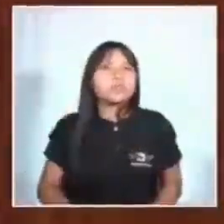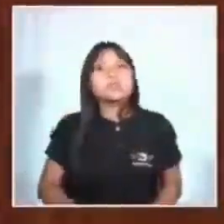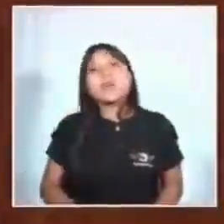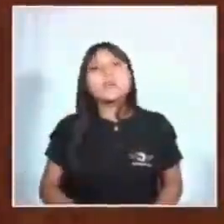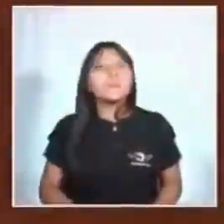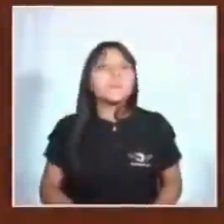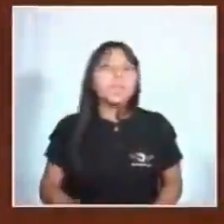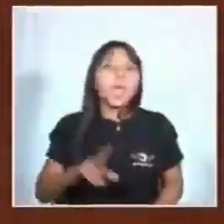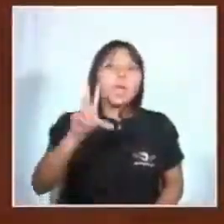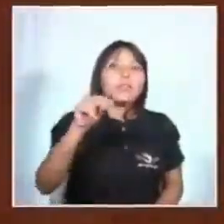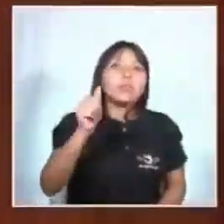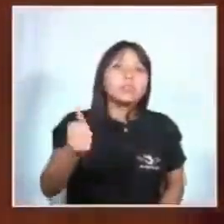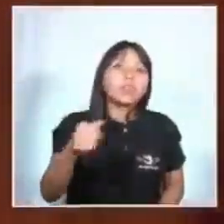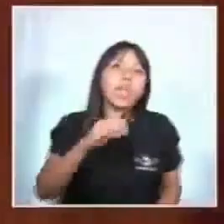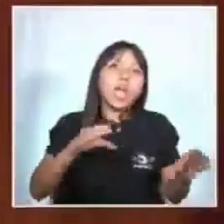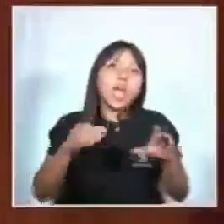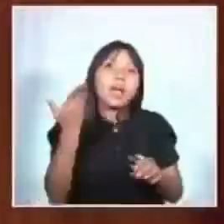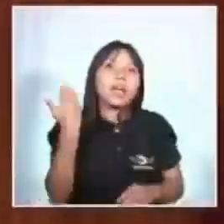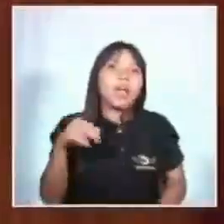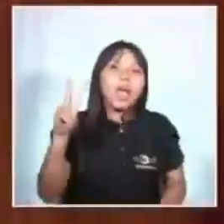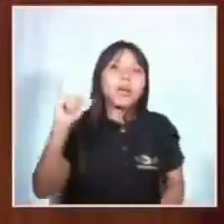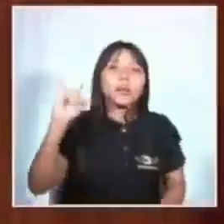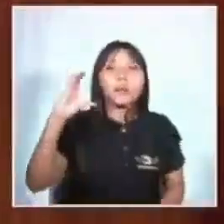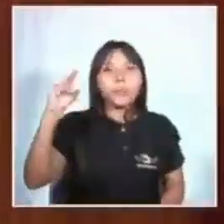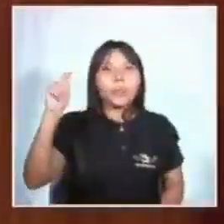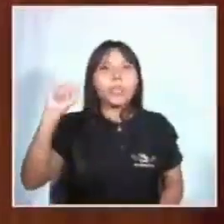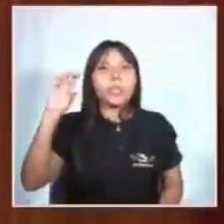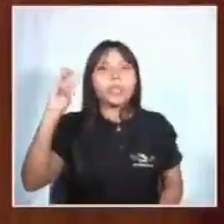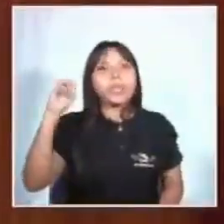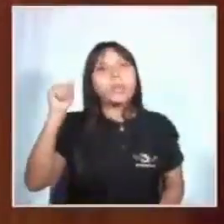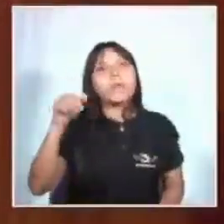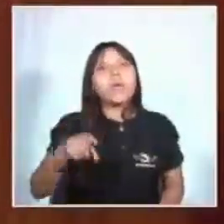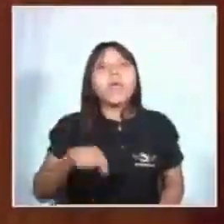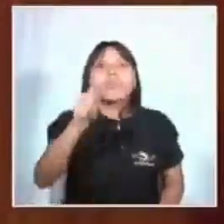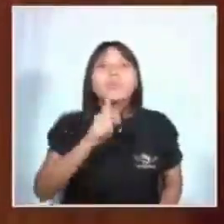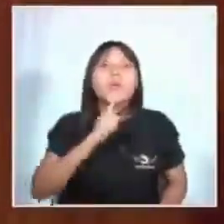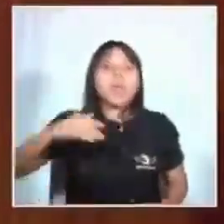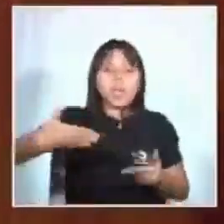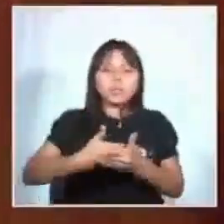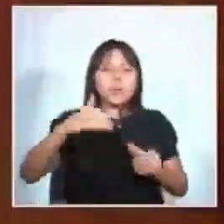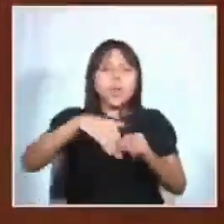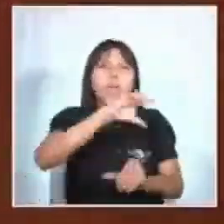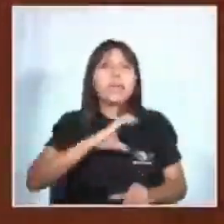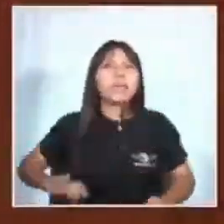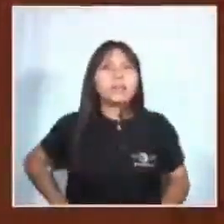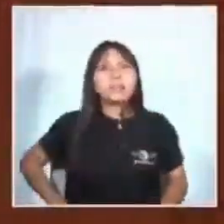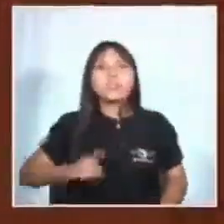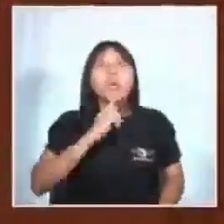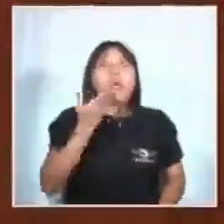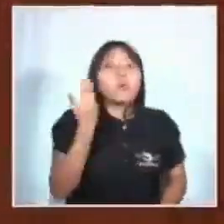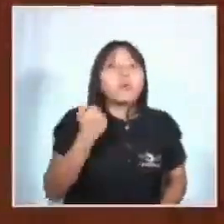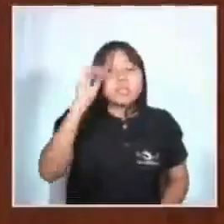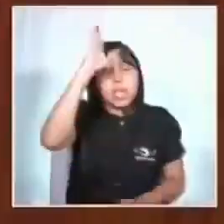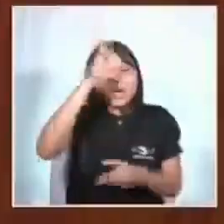ni tampoco la victimaria. Entiende que tú eres nueva en Cristo. Has sido creada en Cristo para buenas